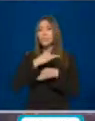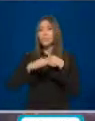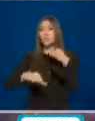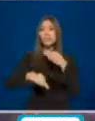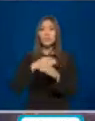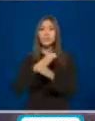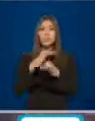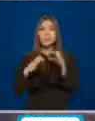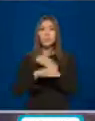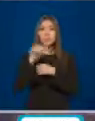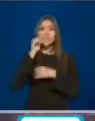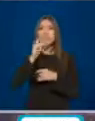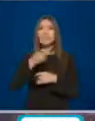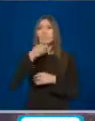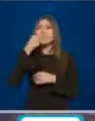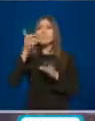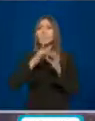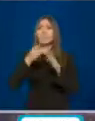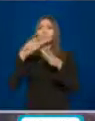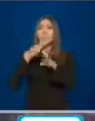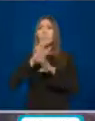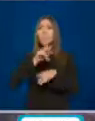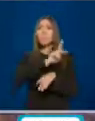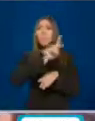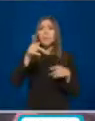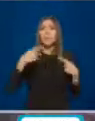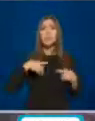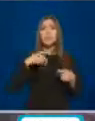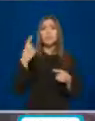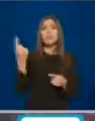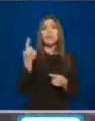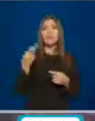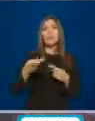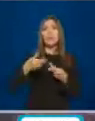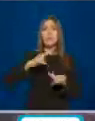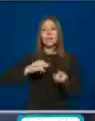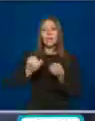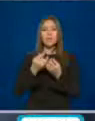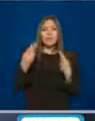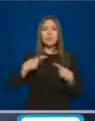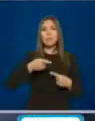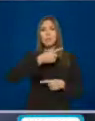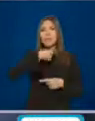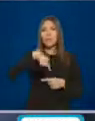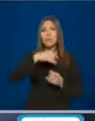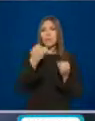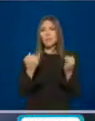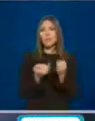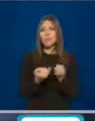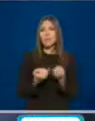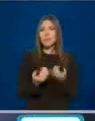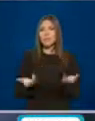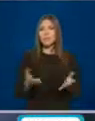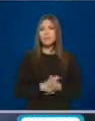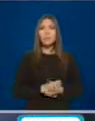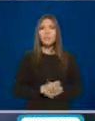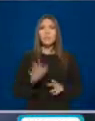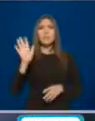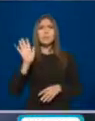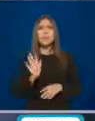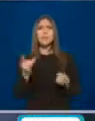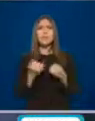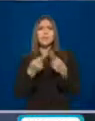muy distinto a lo que podríamos decir de nosotros si nos observáramos, si un momento Claro, nos salemos de Claro. nosotros. A lo mejor somos muy